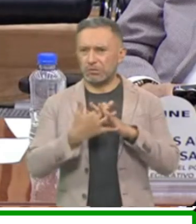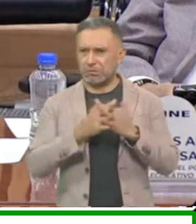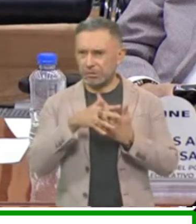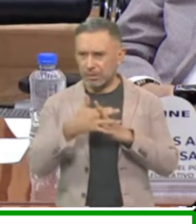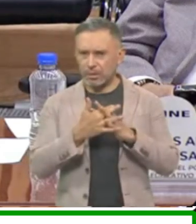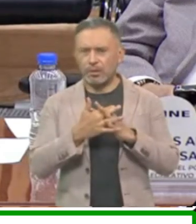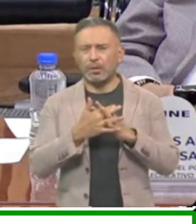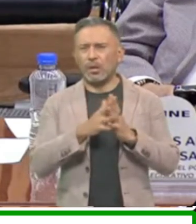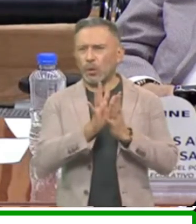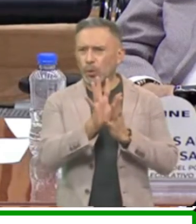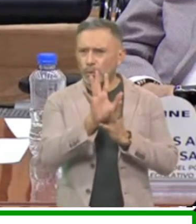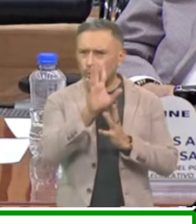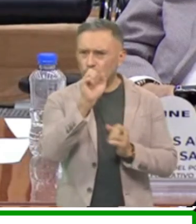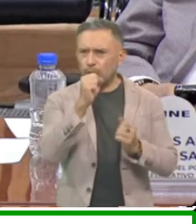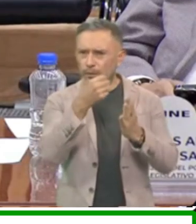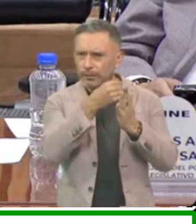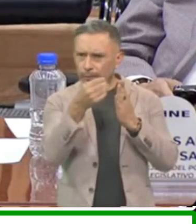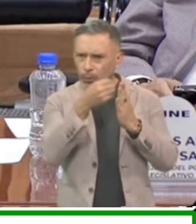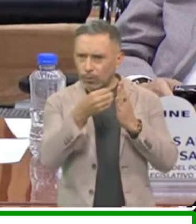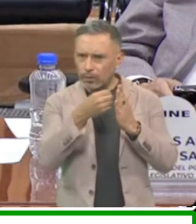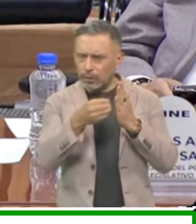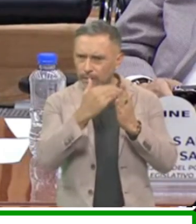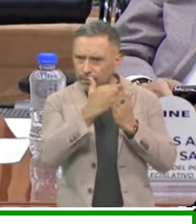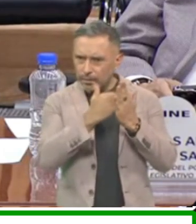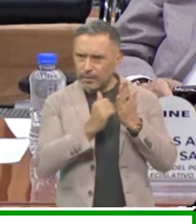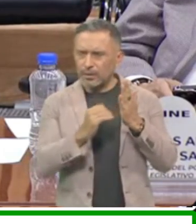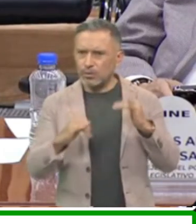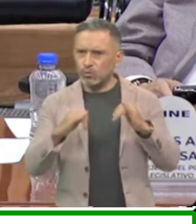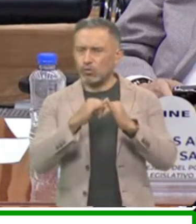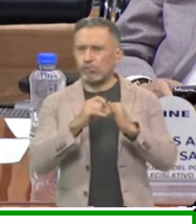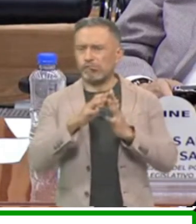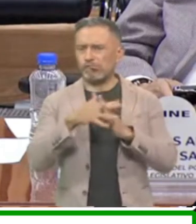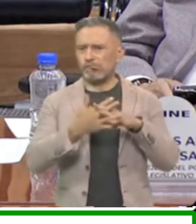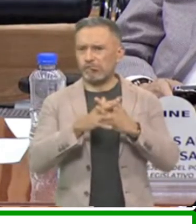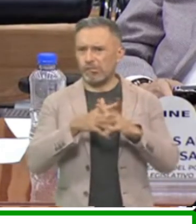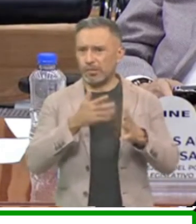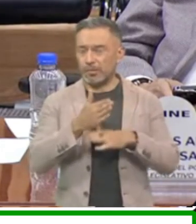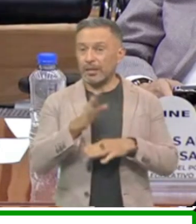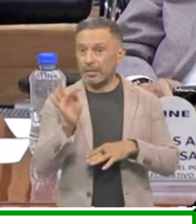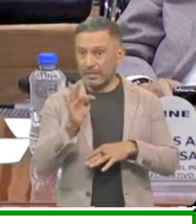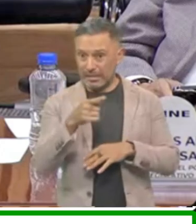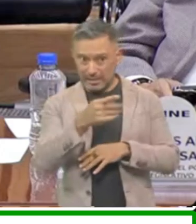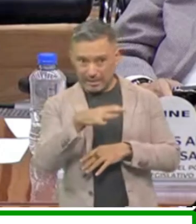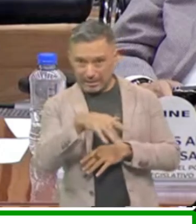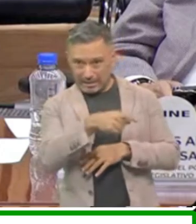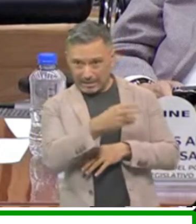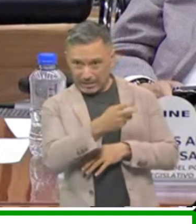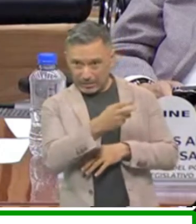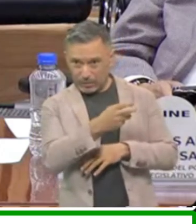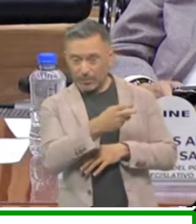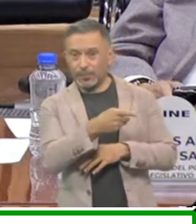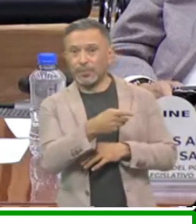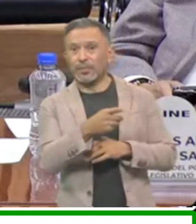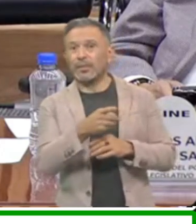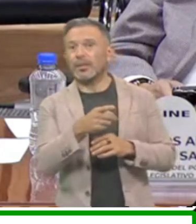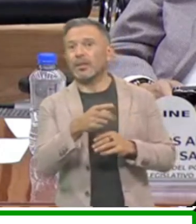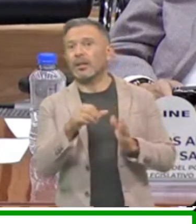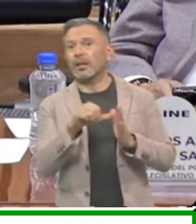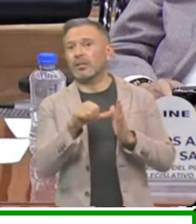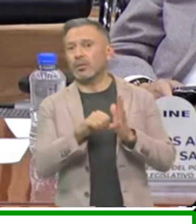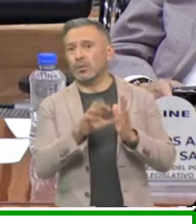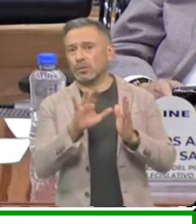andamiaje constitucional e institucional. Si aceptáramos esa interpretación a la fracción quinta del